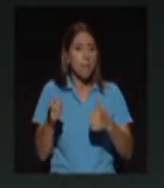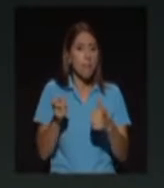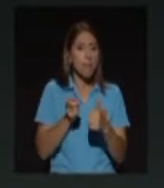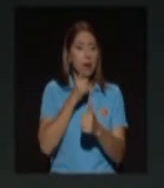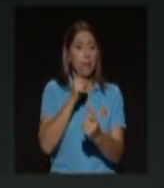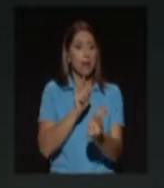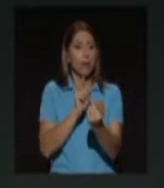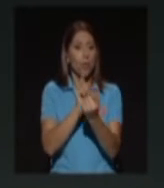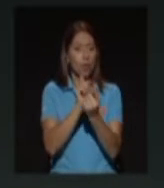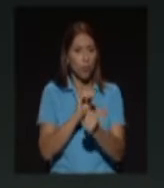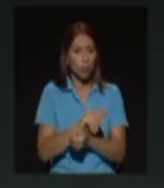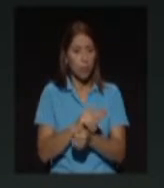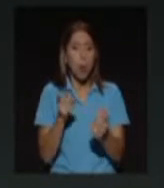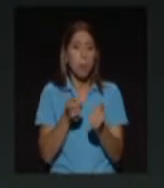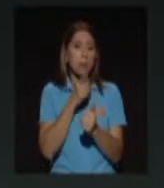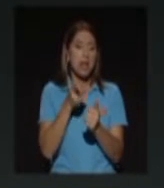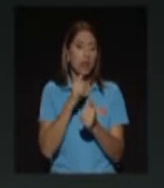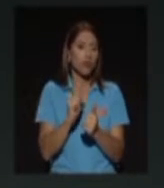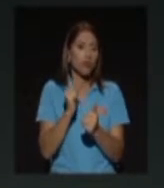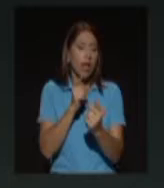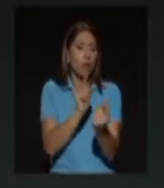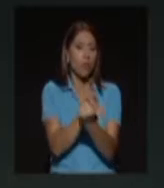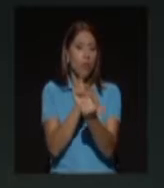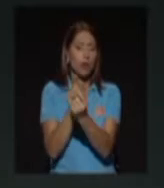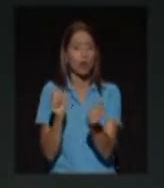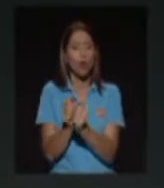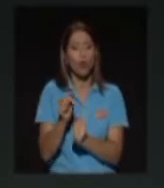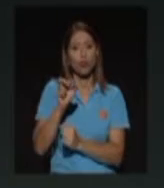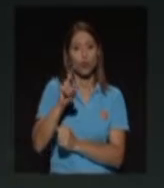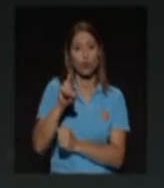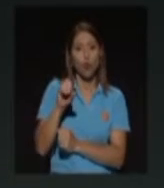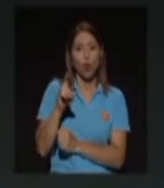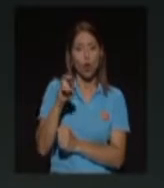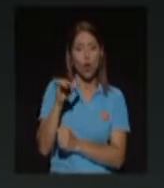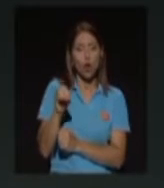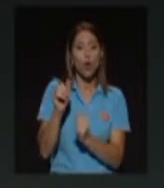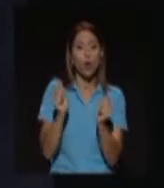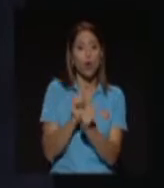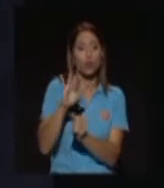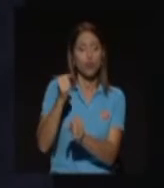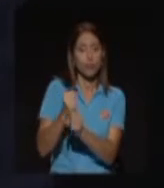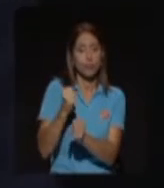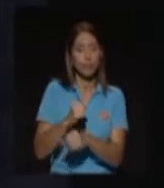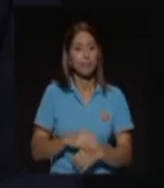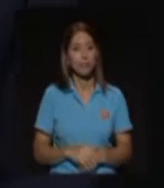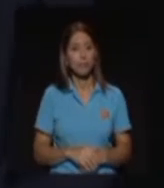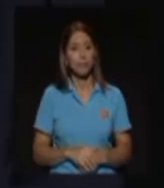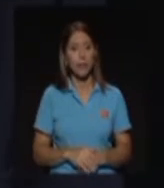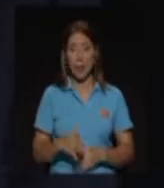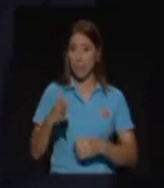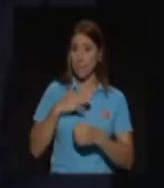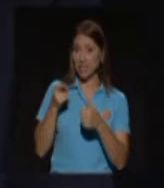encuentro, los primeros encuentros con don Rodrigo y los primeros encuentros con la obra de don Rodrigo. Mis